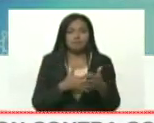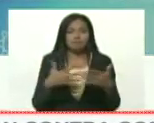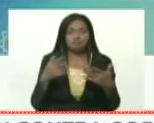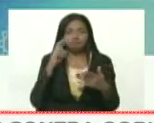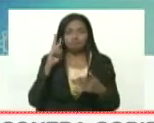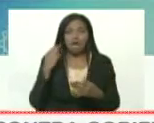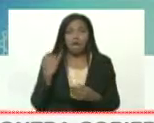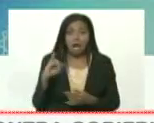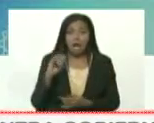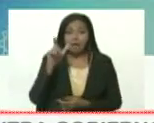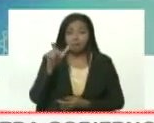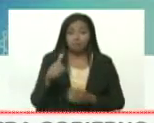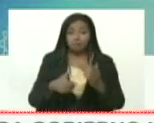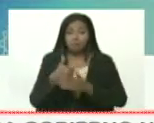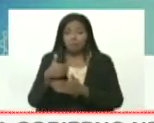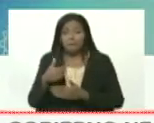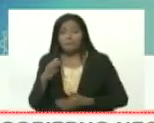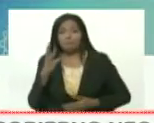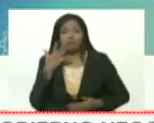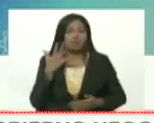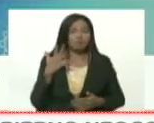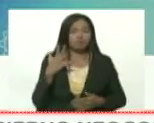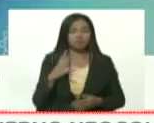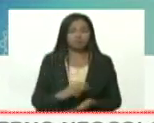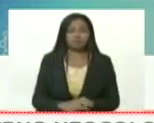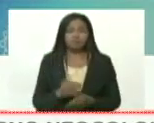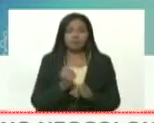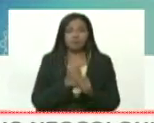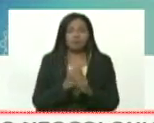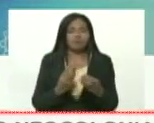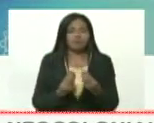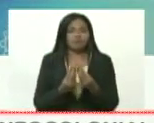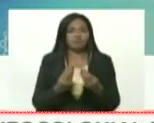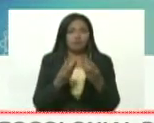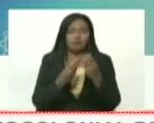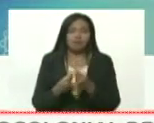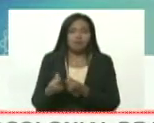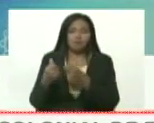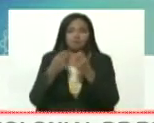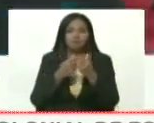hay. Por ejemplo, trabajando para la economía,